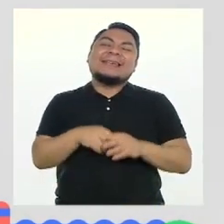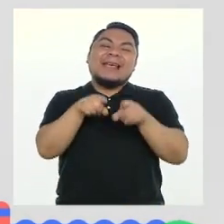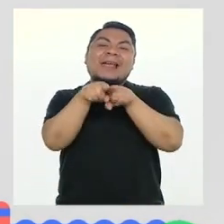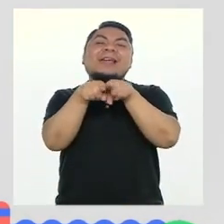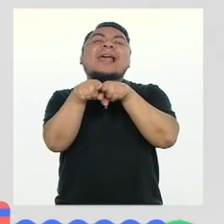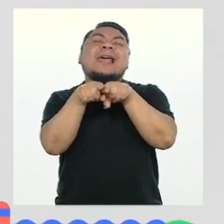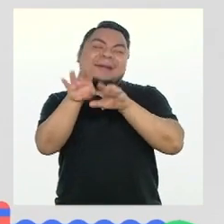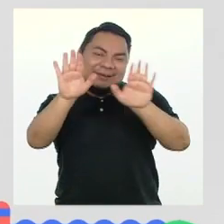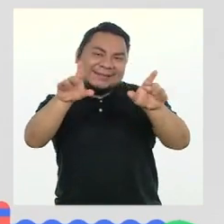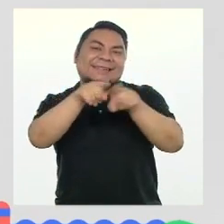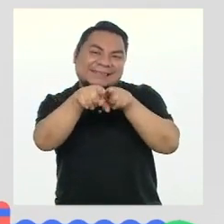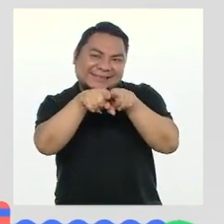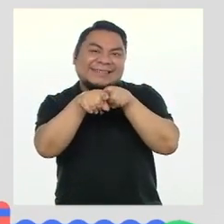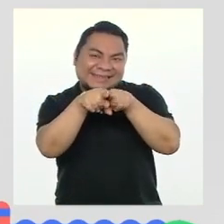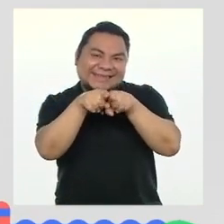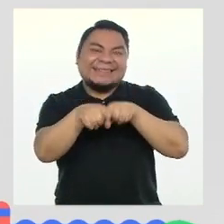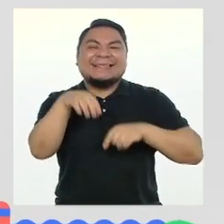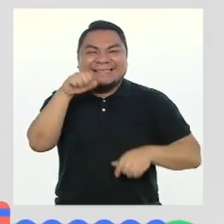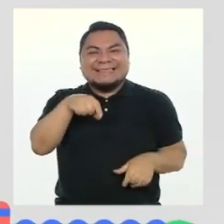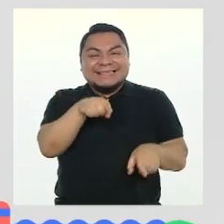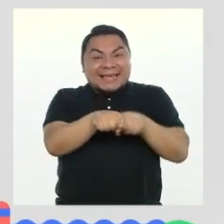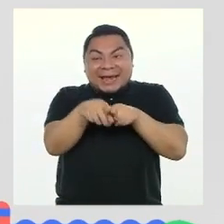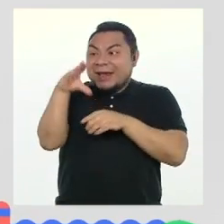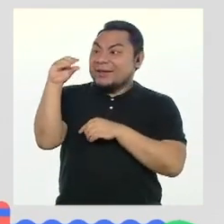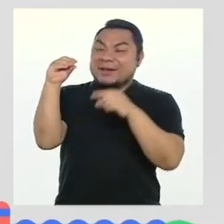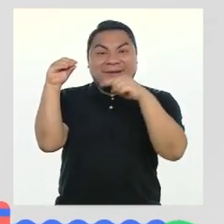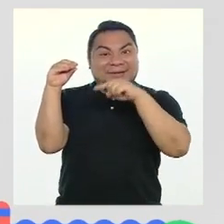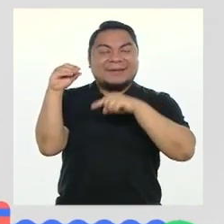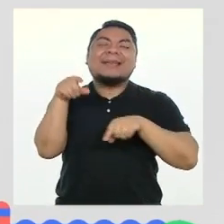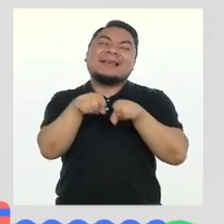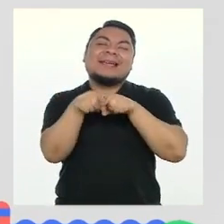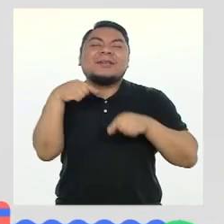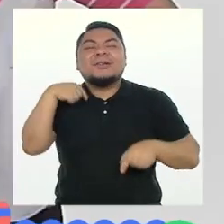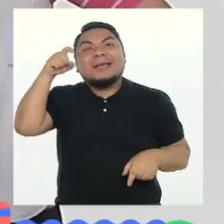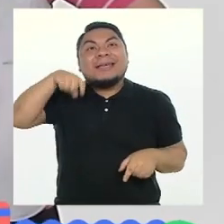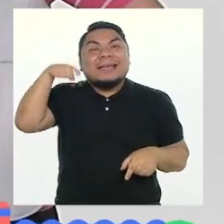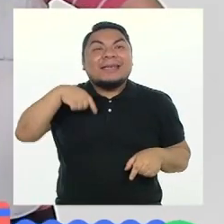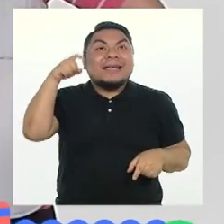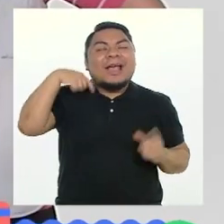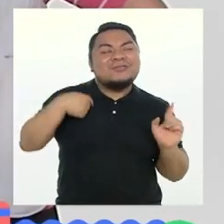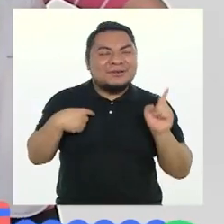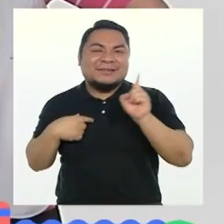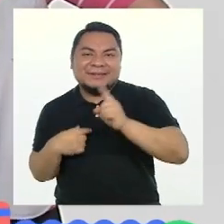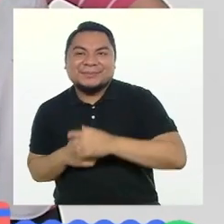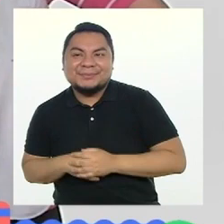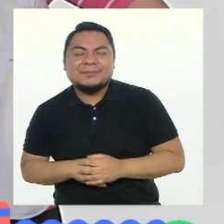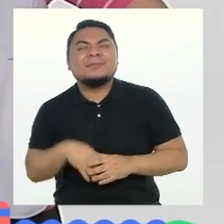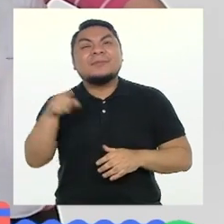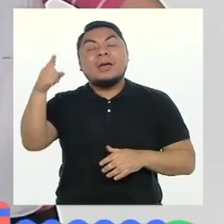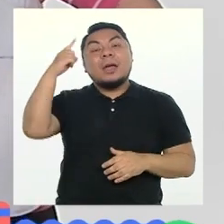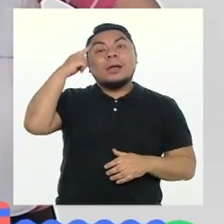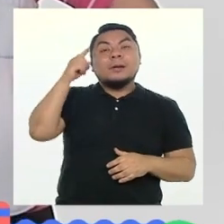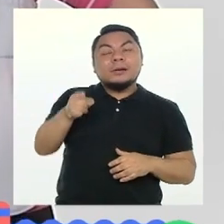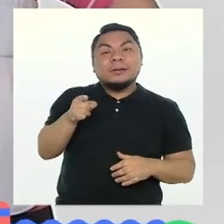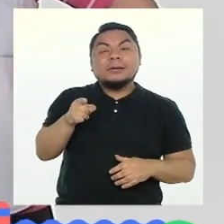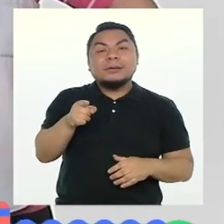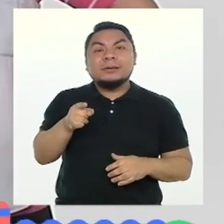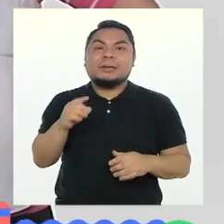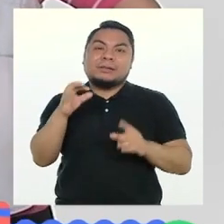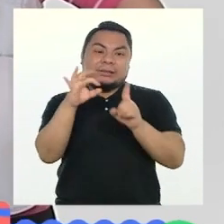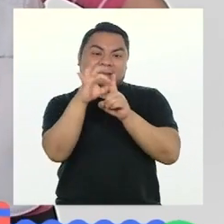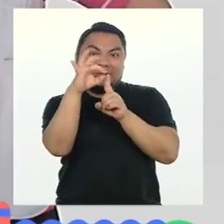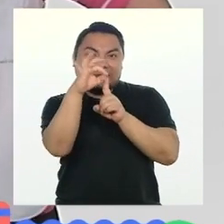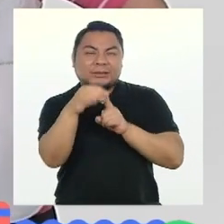¡Así somos las medias! ¡Aparecemos cuando más se nos necesita! Pero hablando de maíz, yo tengo